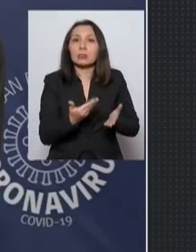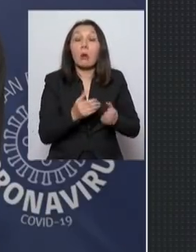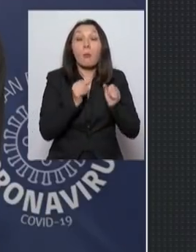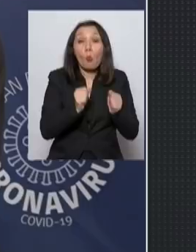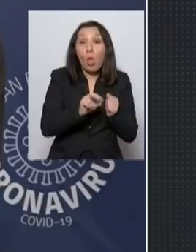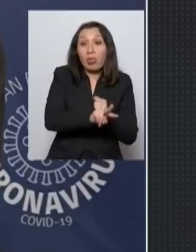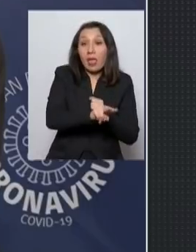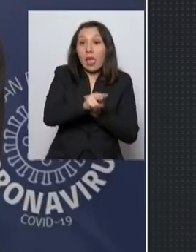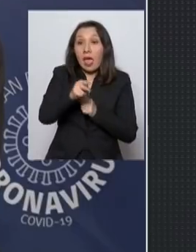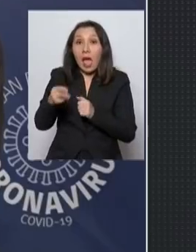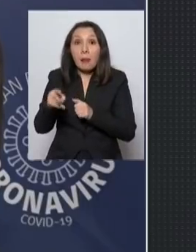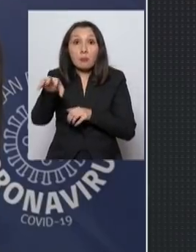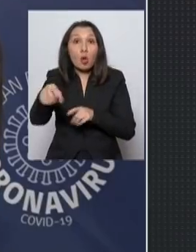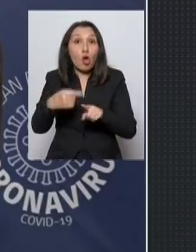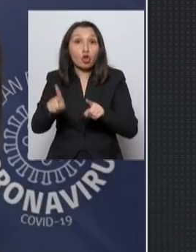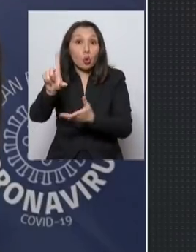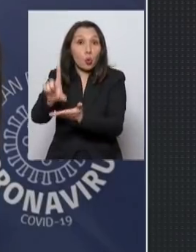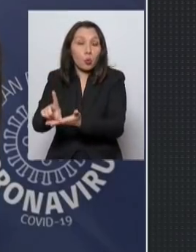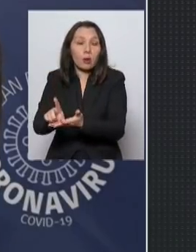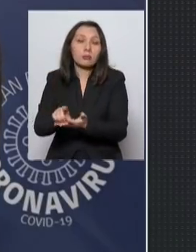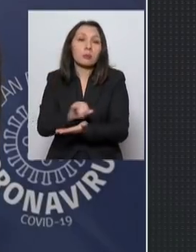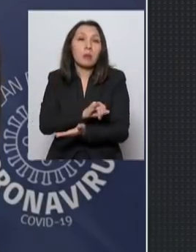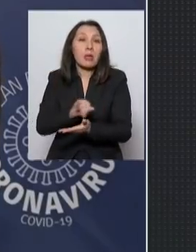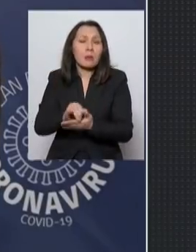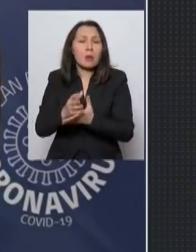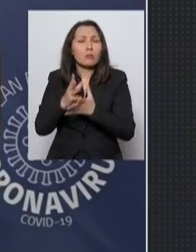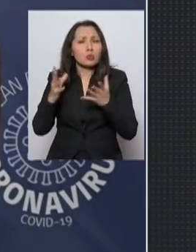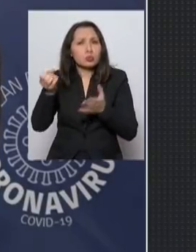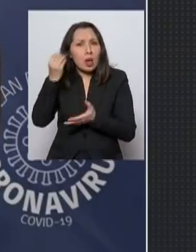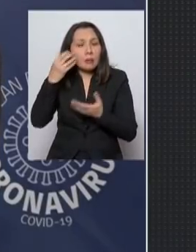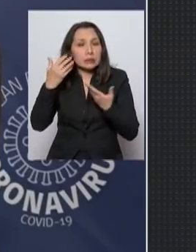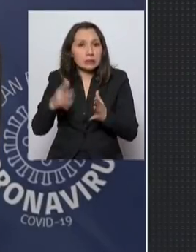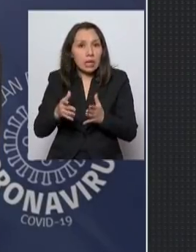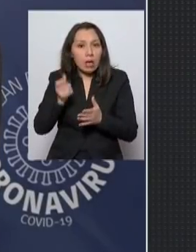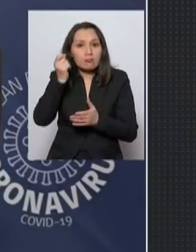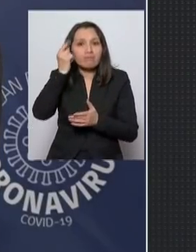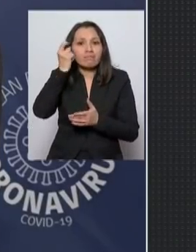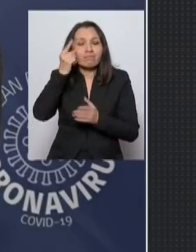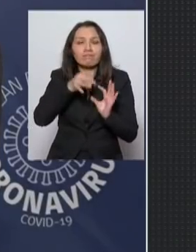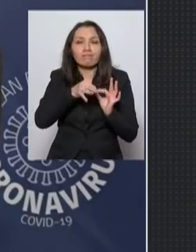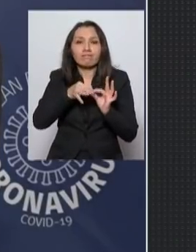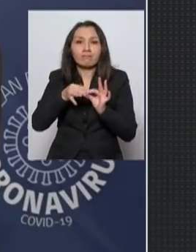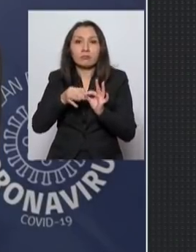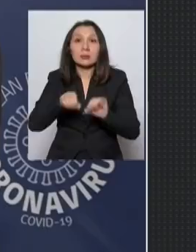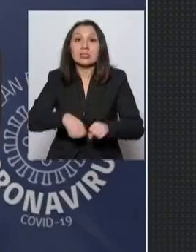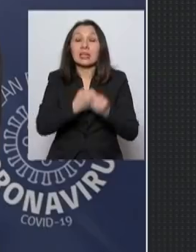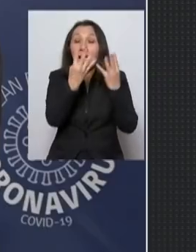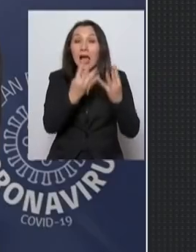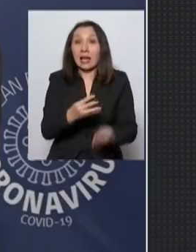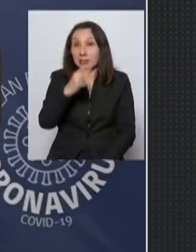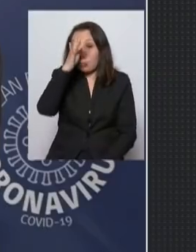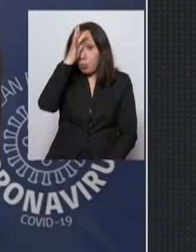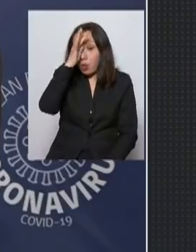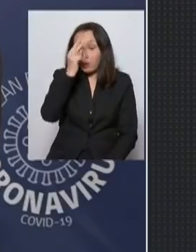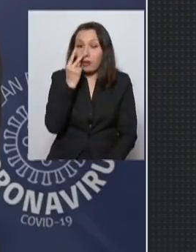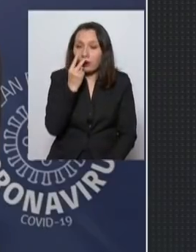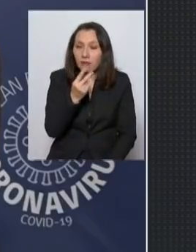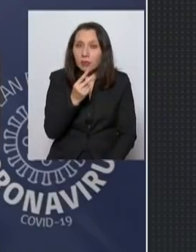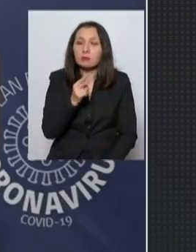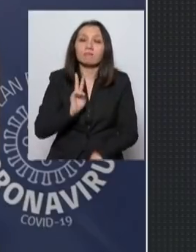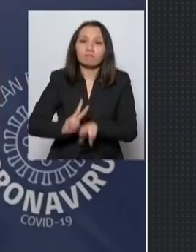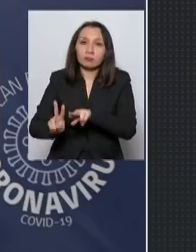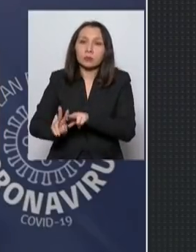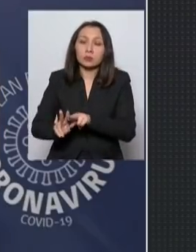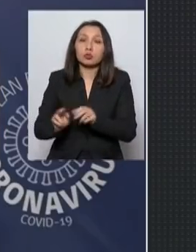movidos. Pero creo que después del intenso aprendizaje que nos ha dejado la cárcel de Puente Alto, estamos